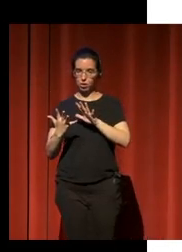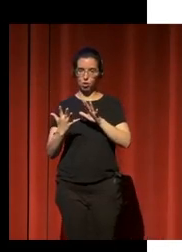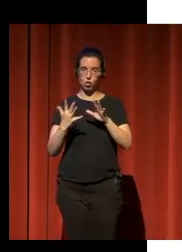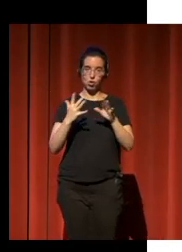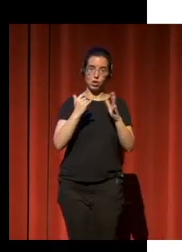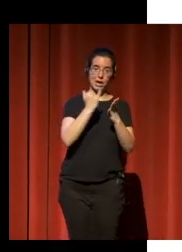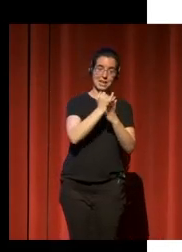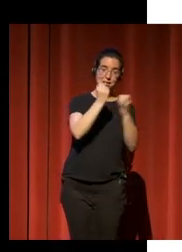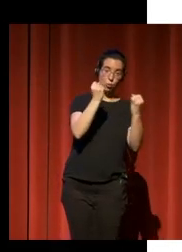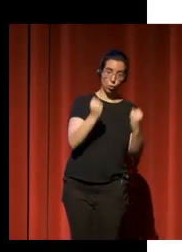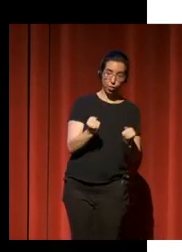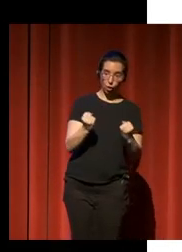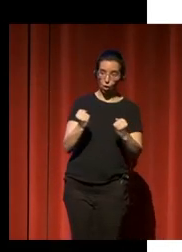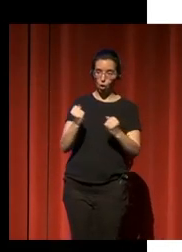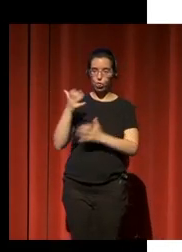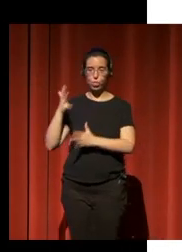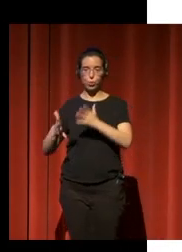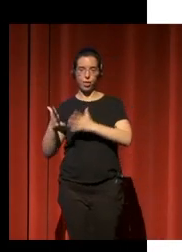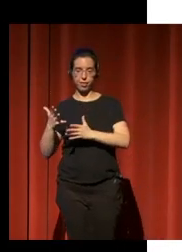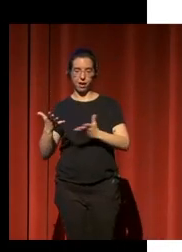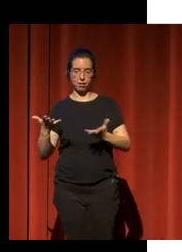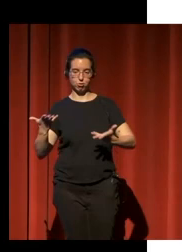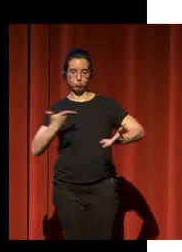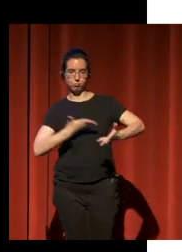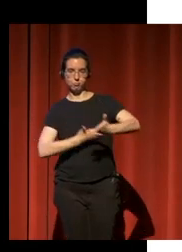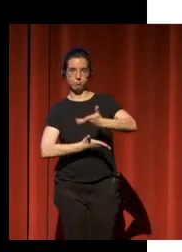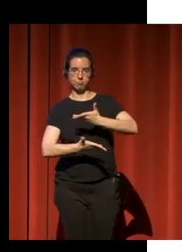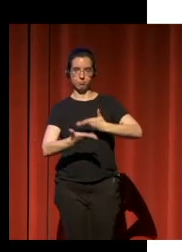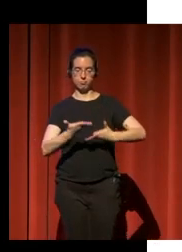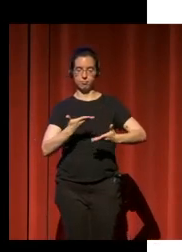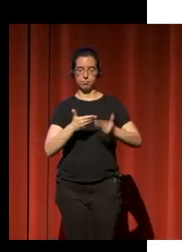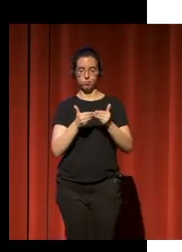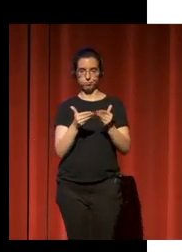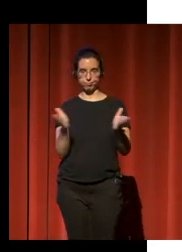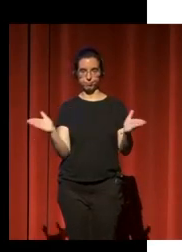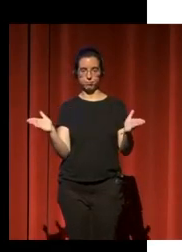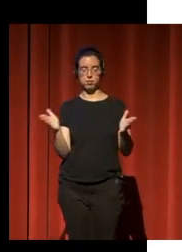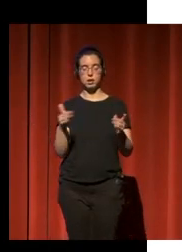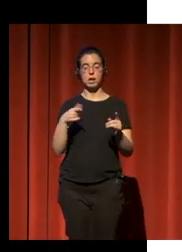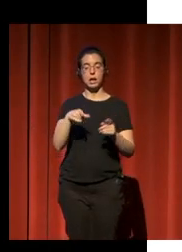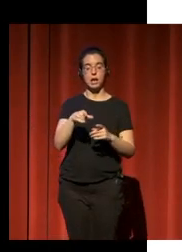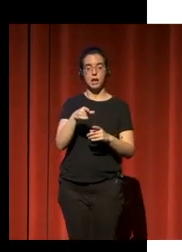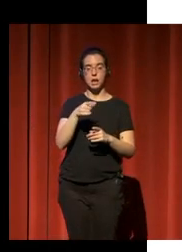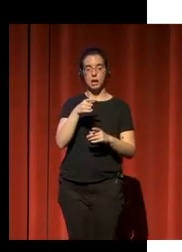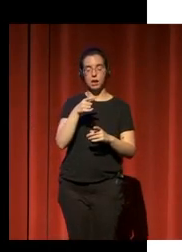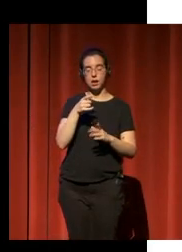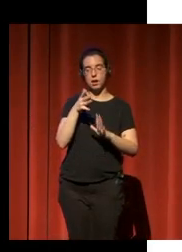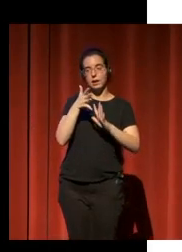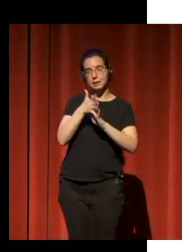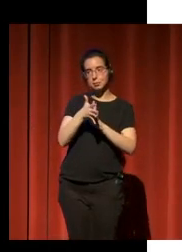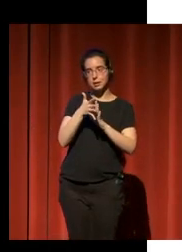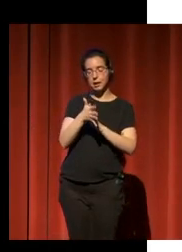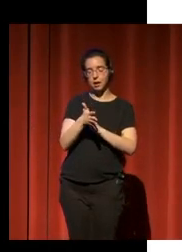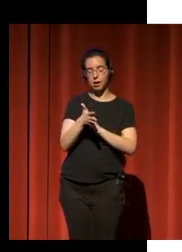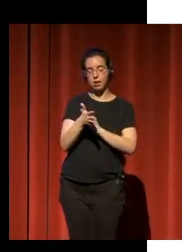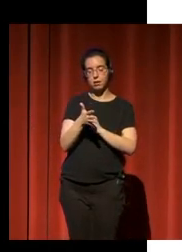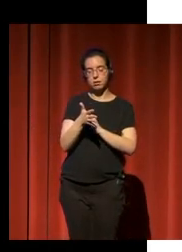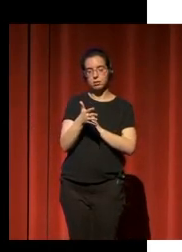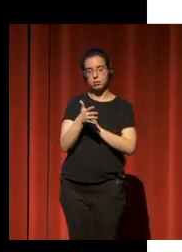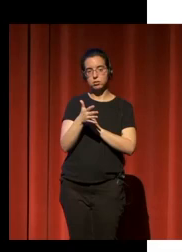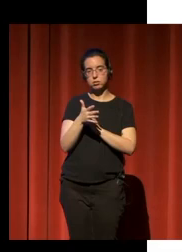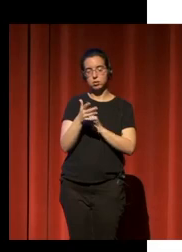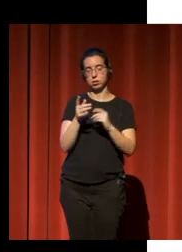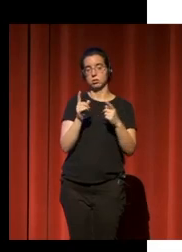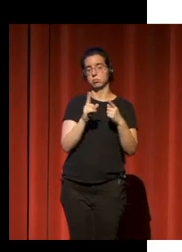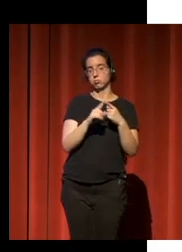ciudadanía vale es un discurso que más o menos e por un lado eh